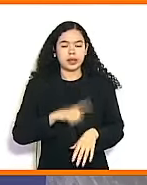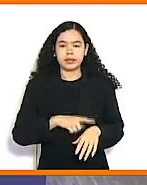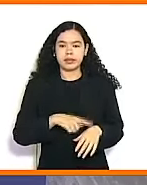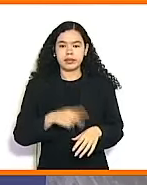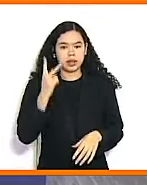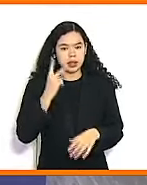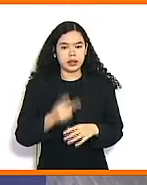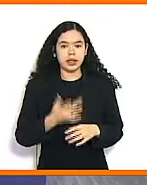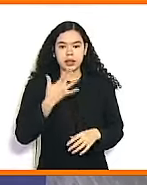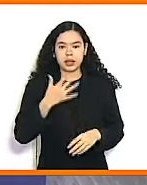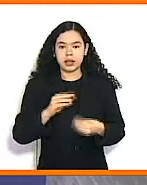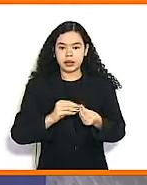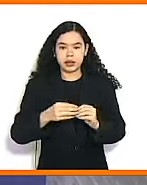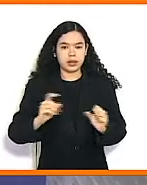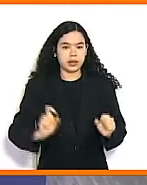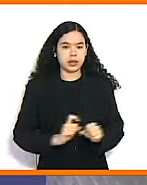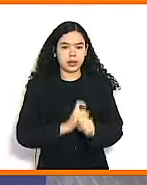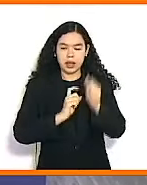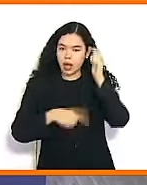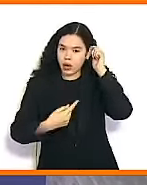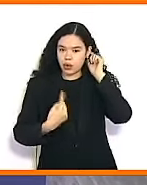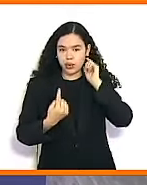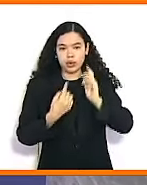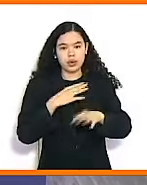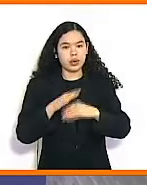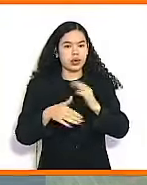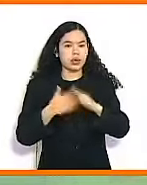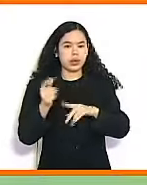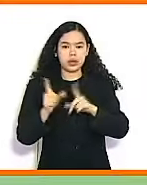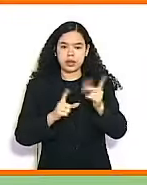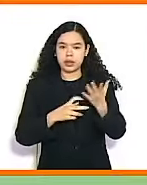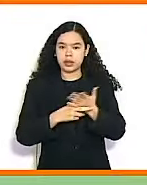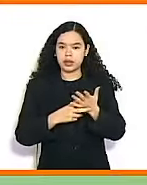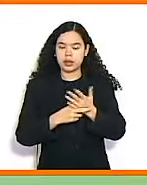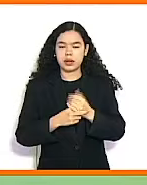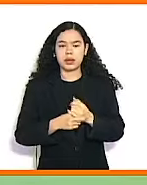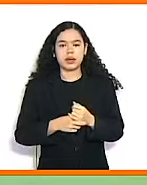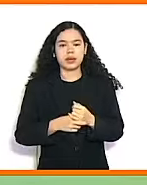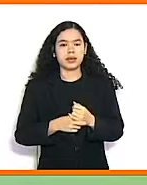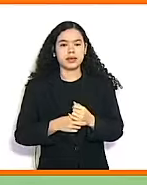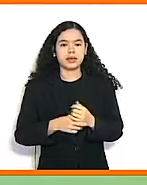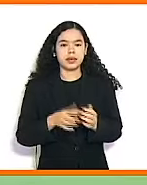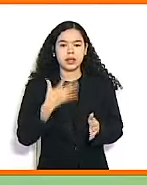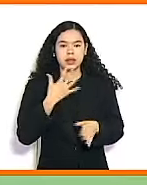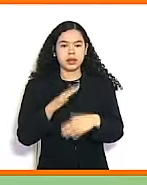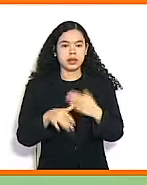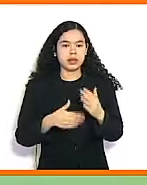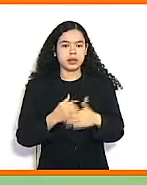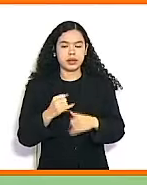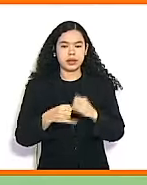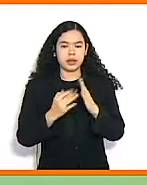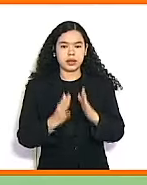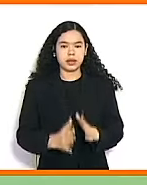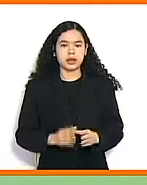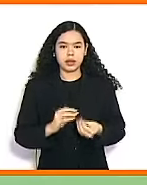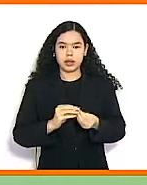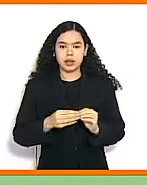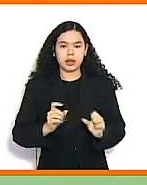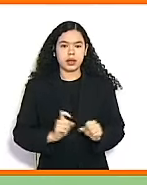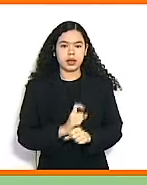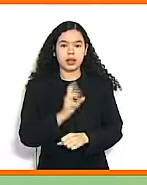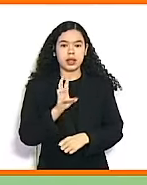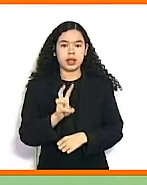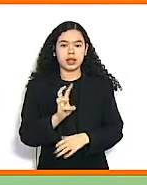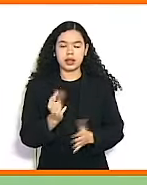el afortunado número ganador en más uno con tu boleto en mano, porque tu número es... Mucha suerte, fiel jugador, tu número es el